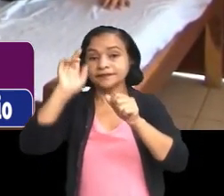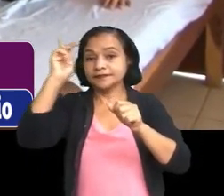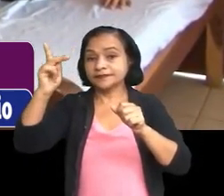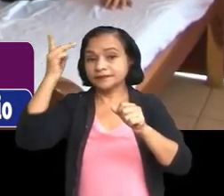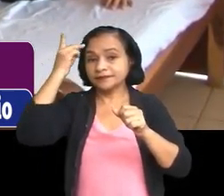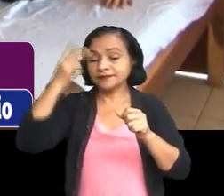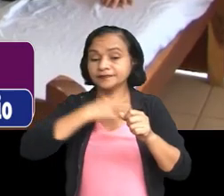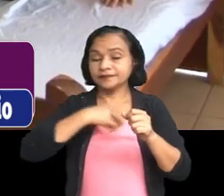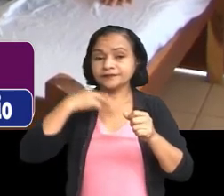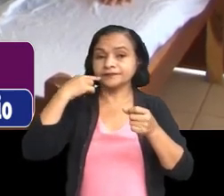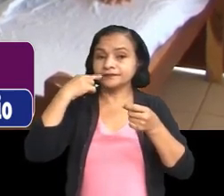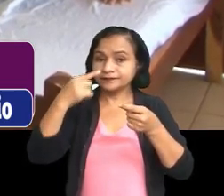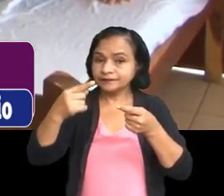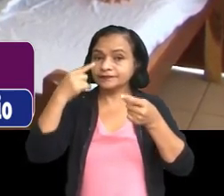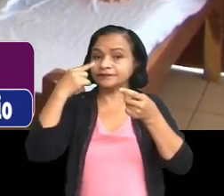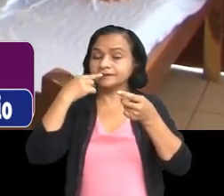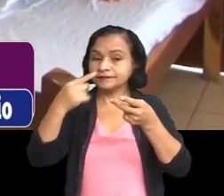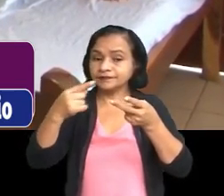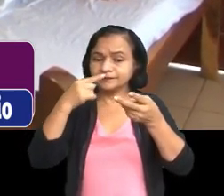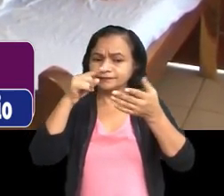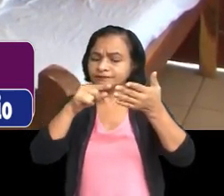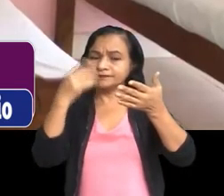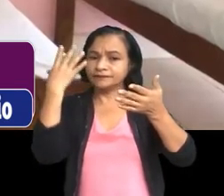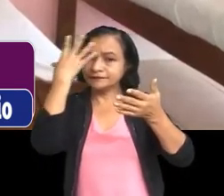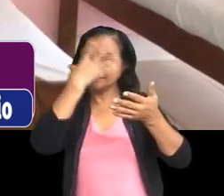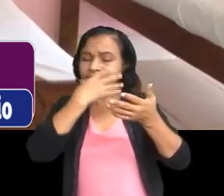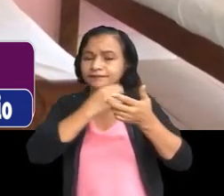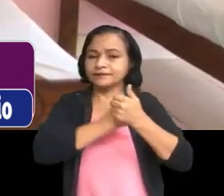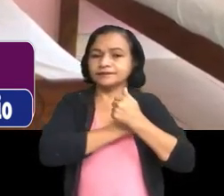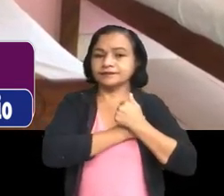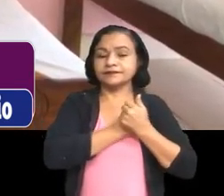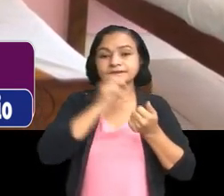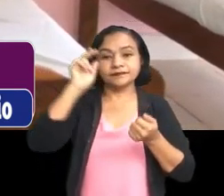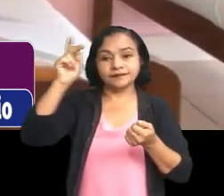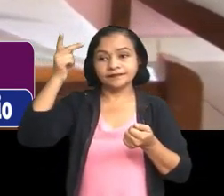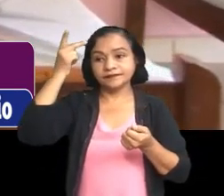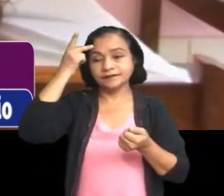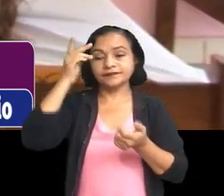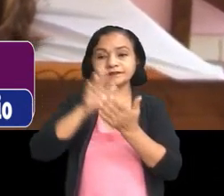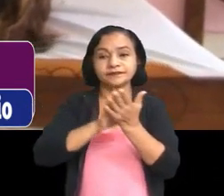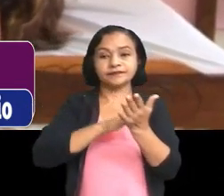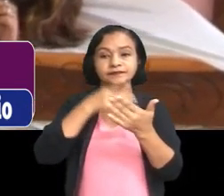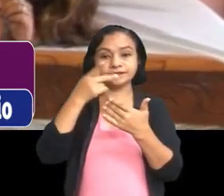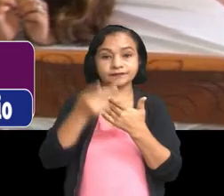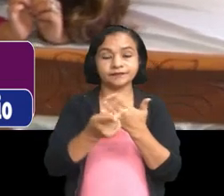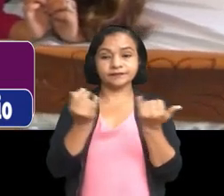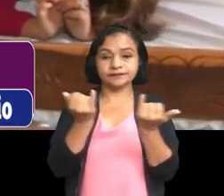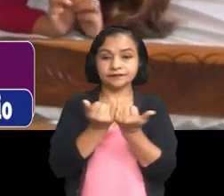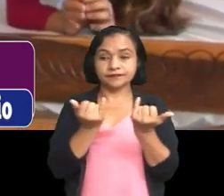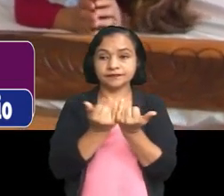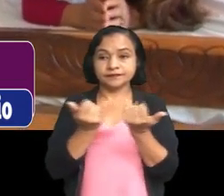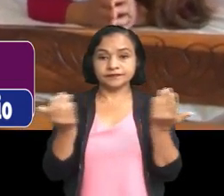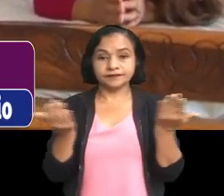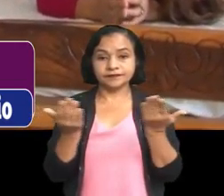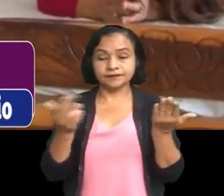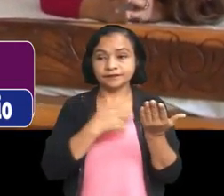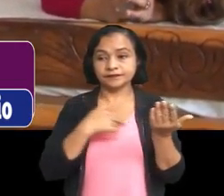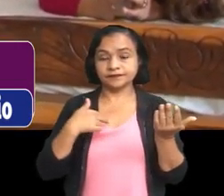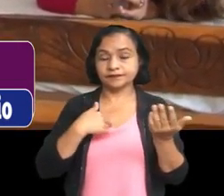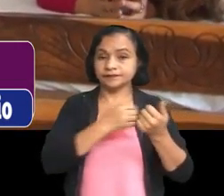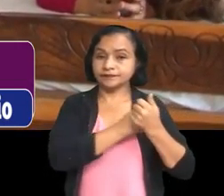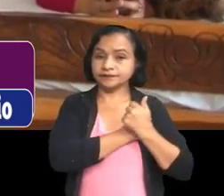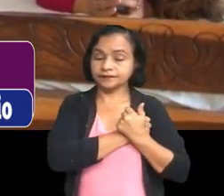nosotros vayamos señalando, cada vez nos hace enamorarnos más de estas políticas, de estos programas. Pero también no solamente es el hecho de enamorarnos,